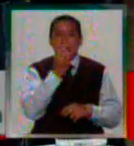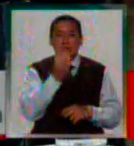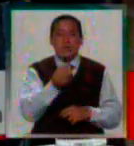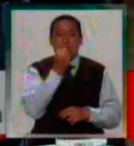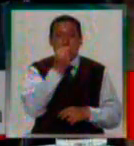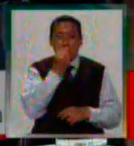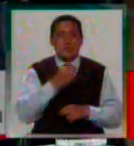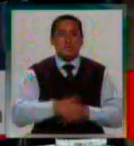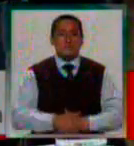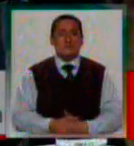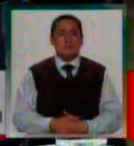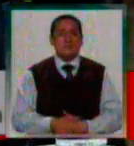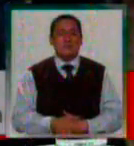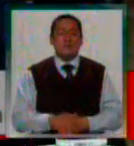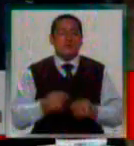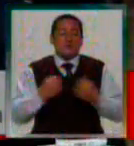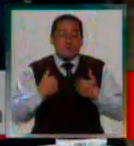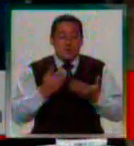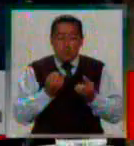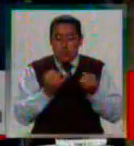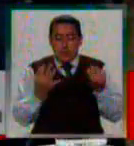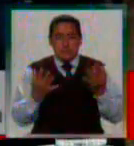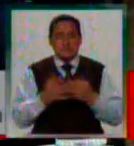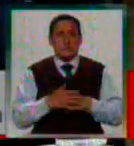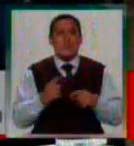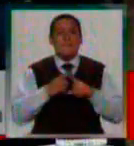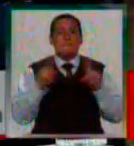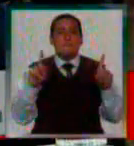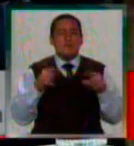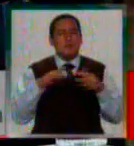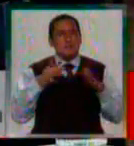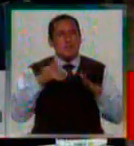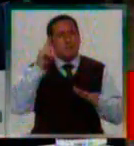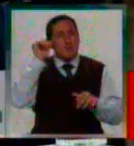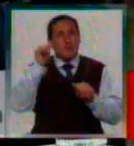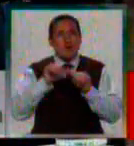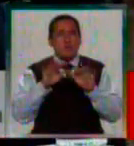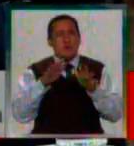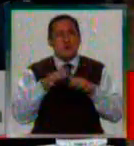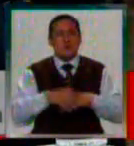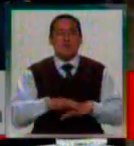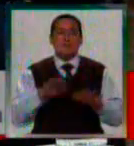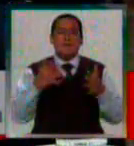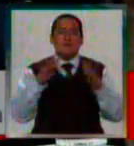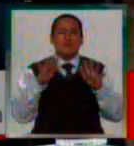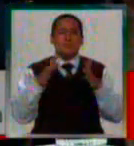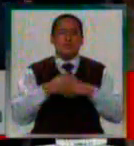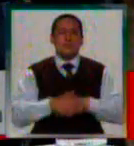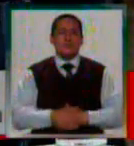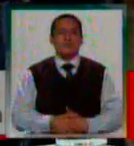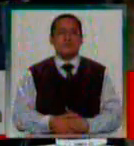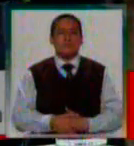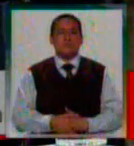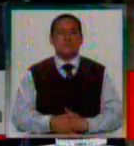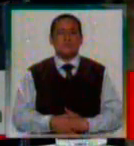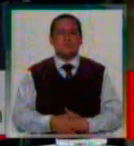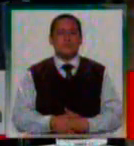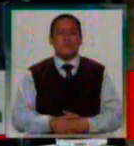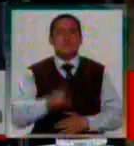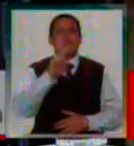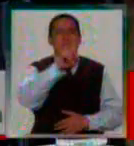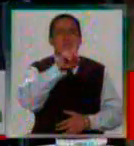escolar acá no tengo la cifra pero si no si más no recuerdo es aproxim ente